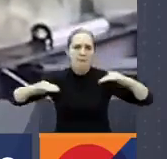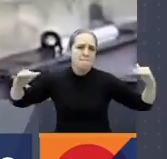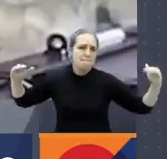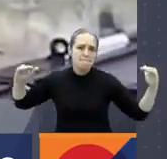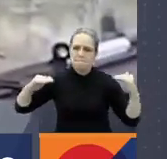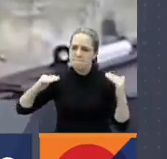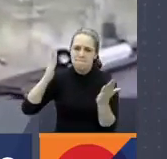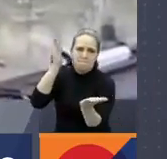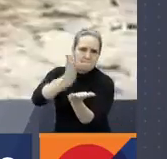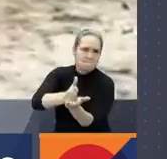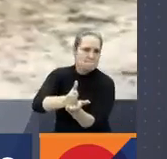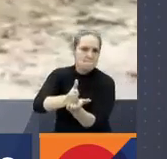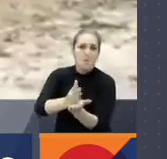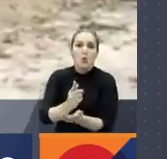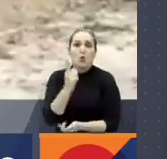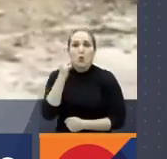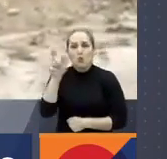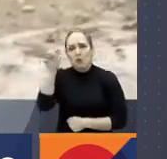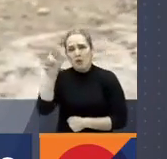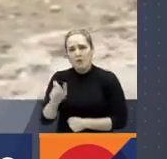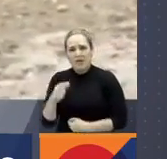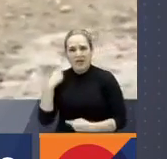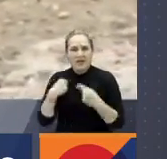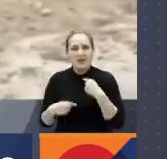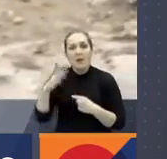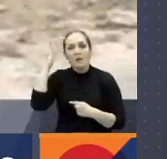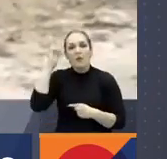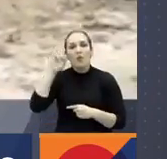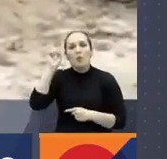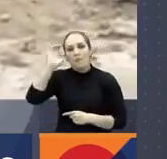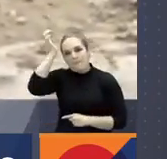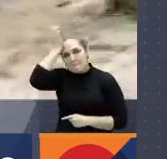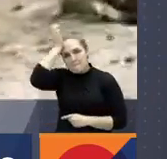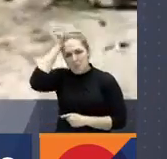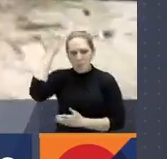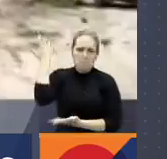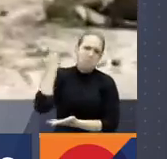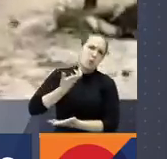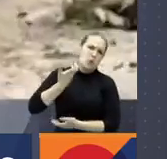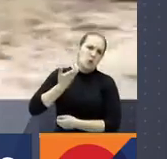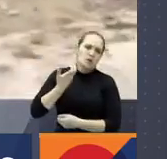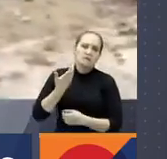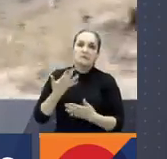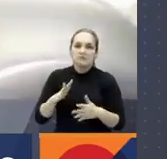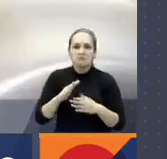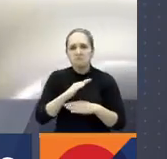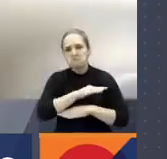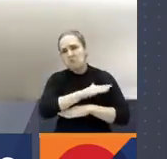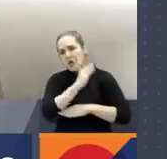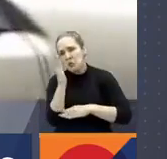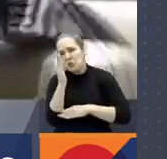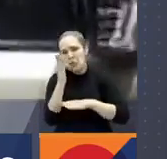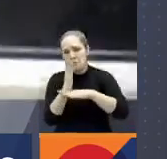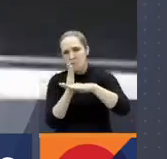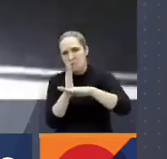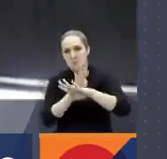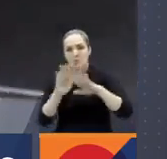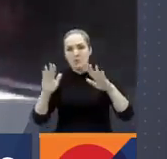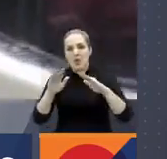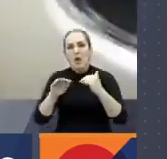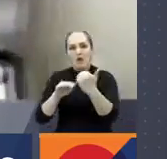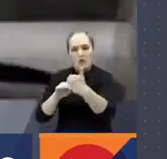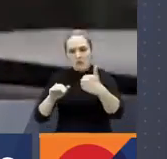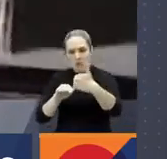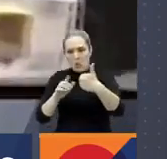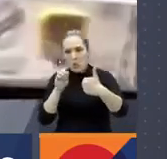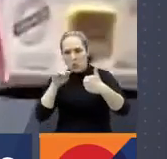Finalmente, una persona resultó herida porque una roca le habría caído encima. Cerca de mediodía retornó a un solo carril